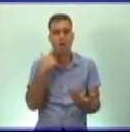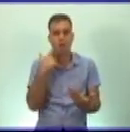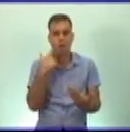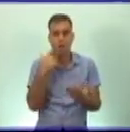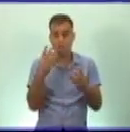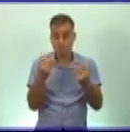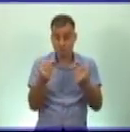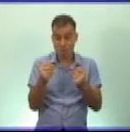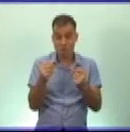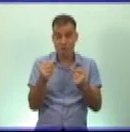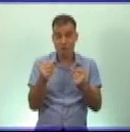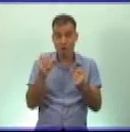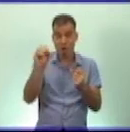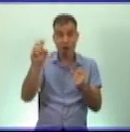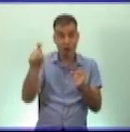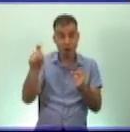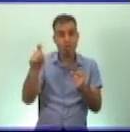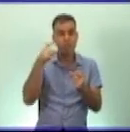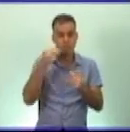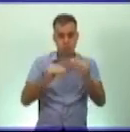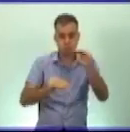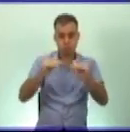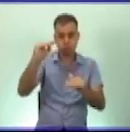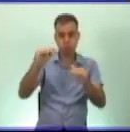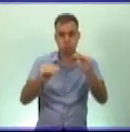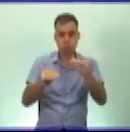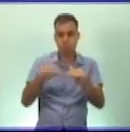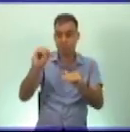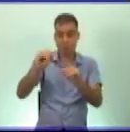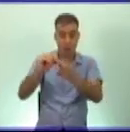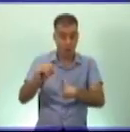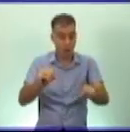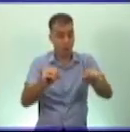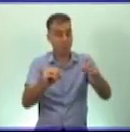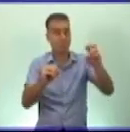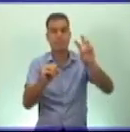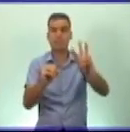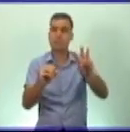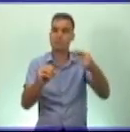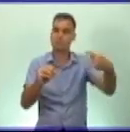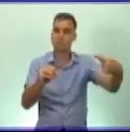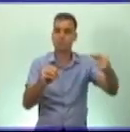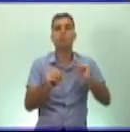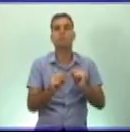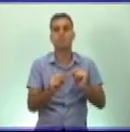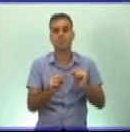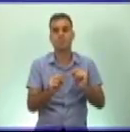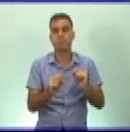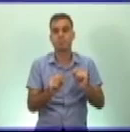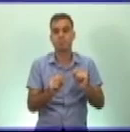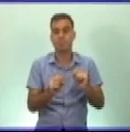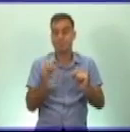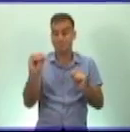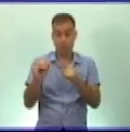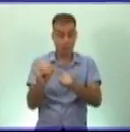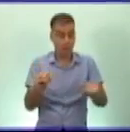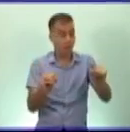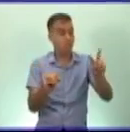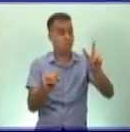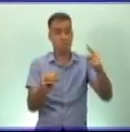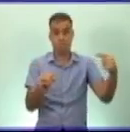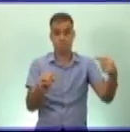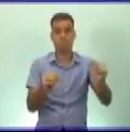de oxidación. El aluminio varió de 0 a 3 más. Y el oxígeno de 0 a 2 negativos. Es decir, que esto